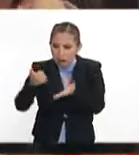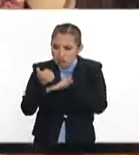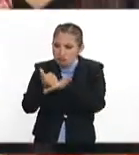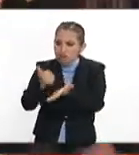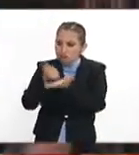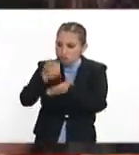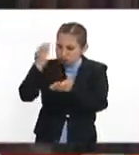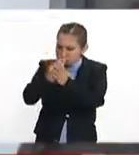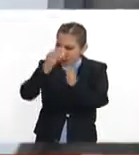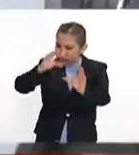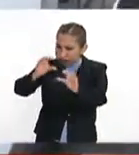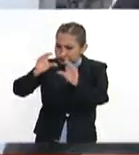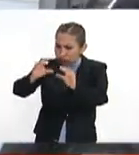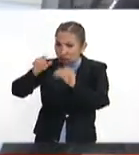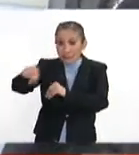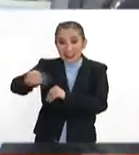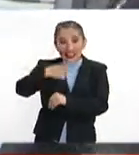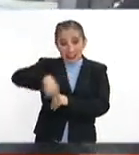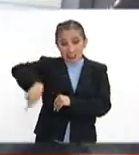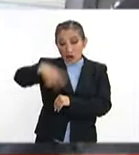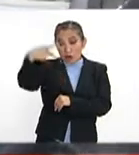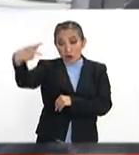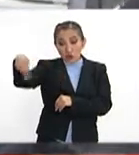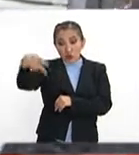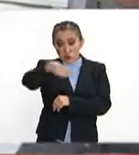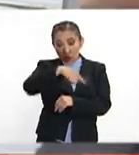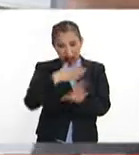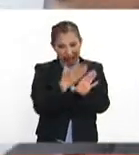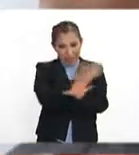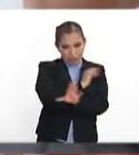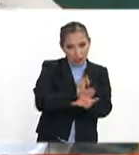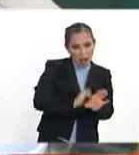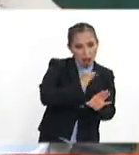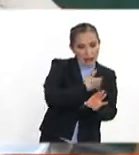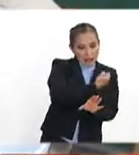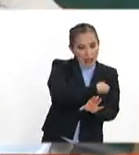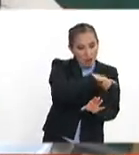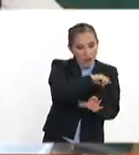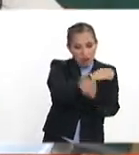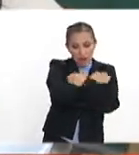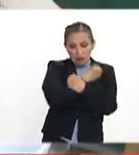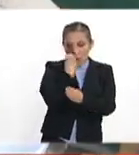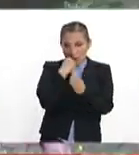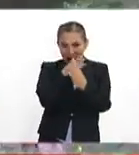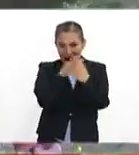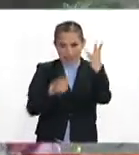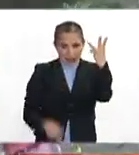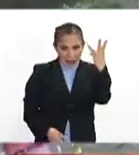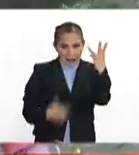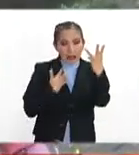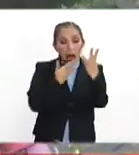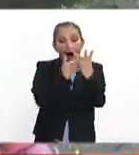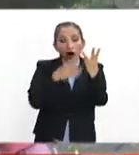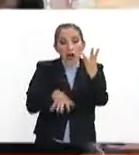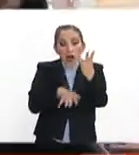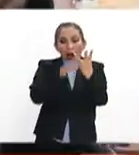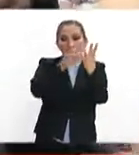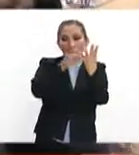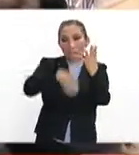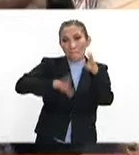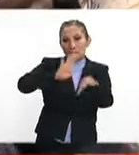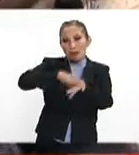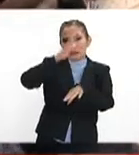y hemos añadido que en sus componentes originales, que son la salud, la educación y la alimentación, vayamos siempre por